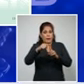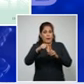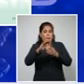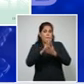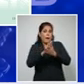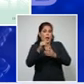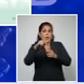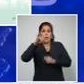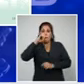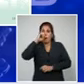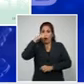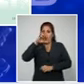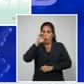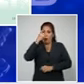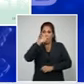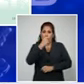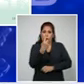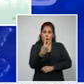de cada uno.